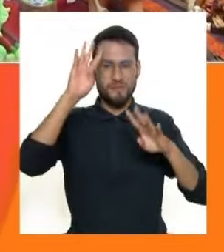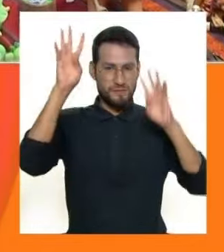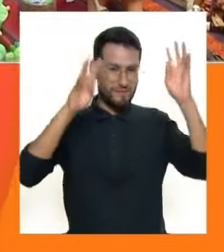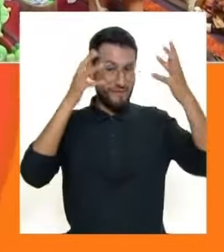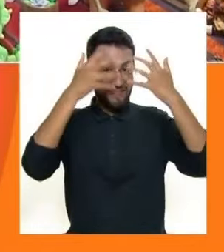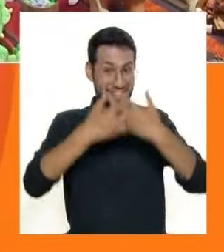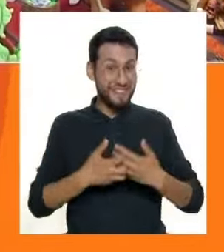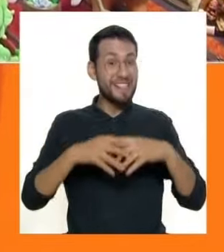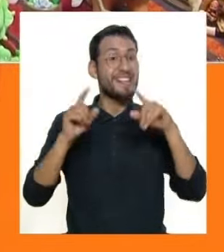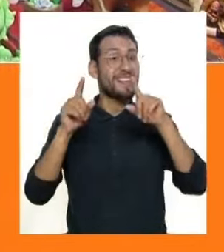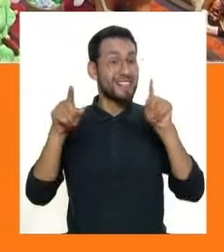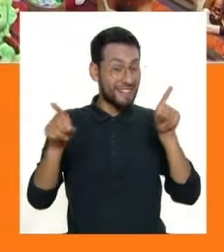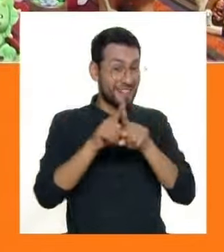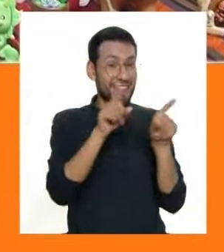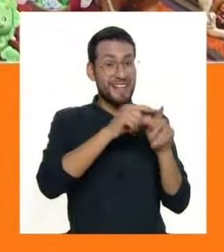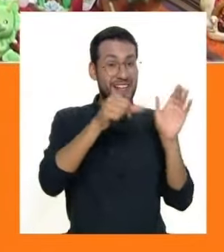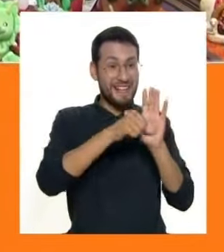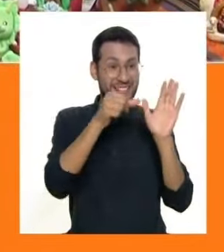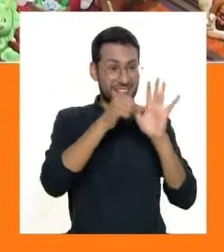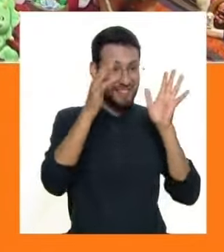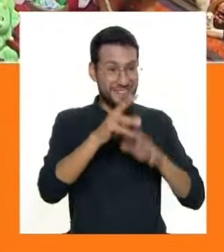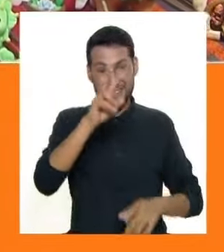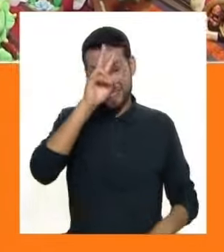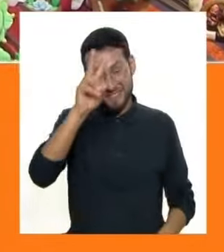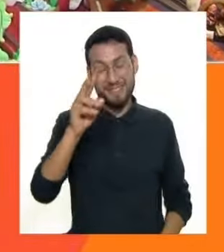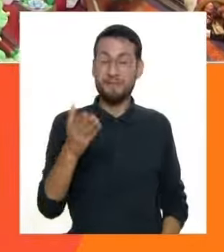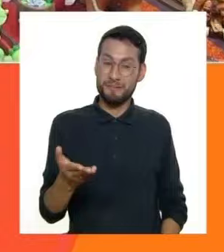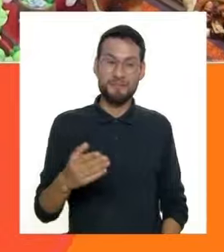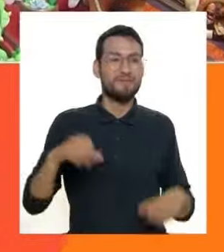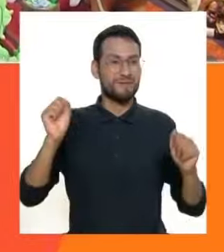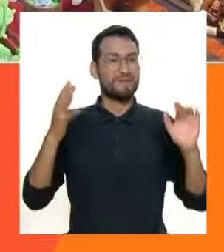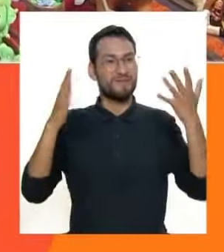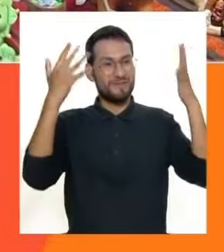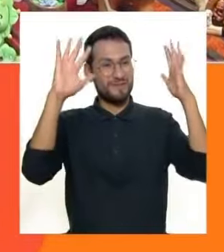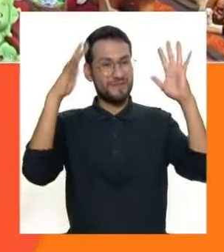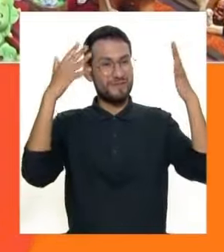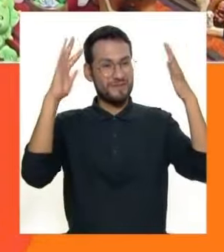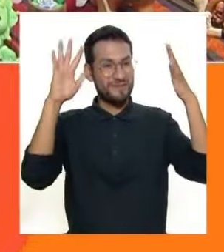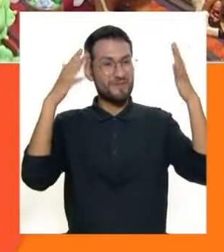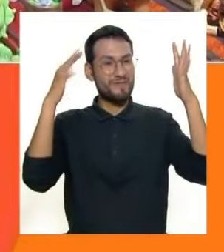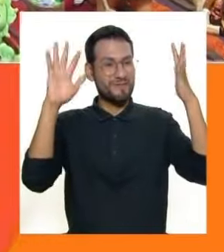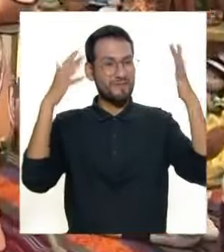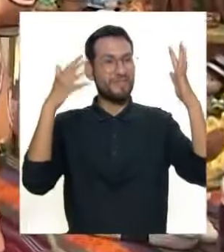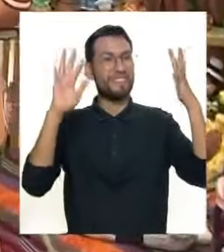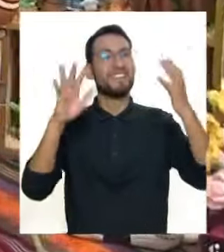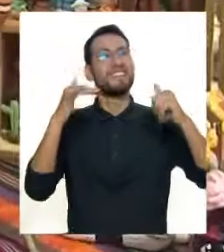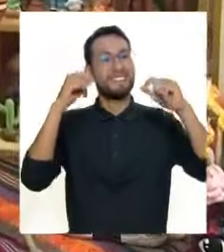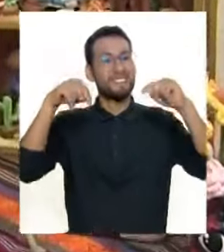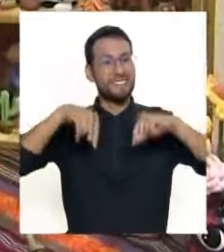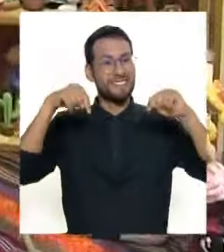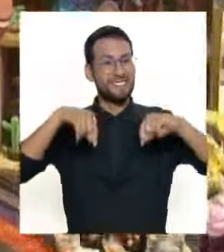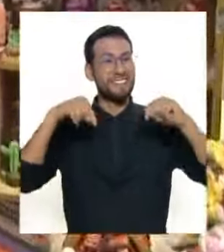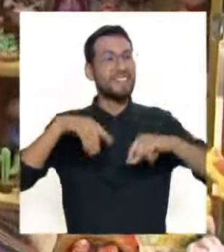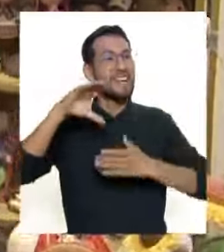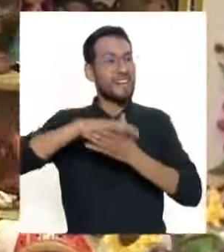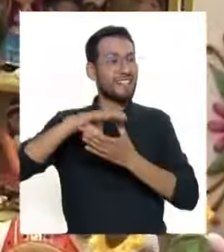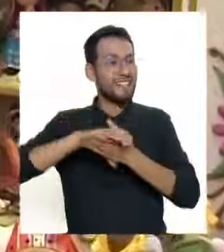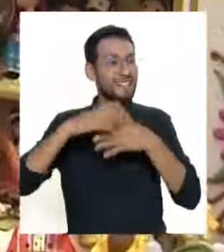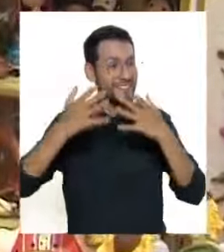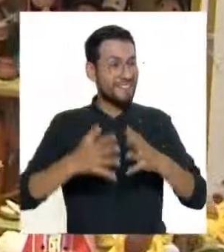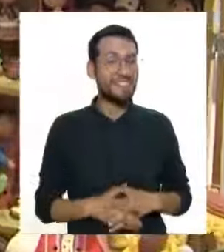emprendedores y artesanos peruanos, claro, por supuesto. Sí. Y es por ello que hoy me encuentro en una feria acá en Chorrillos, en